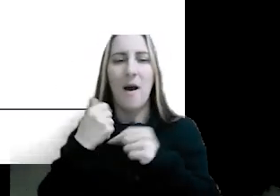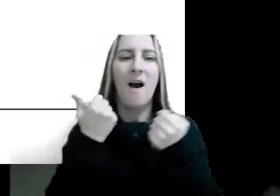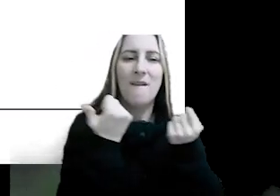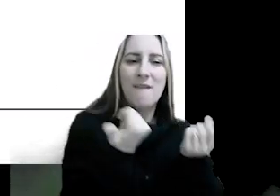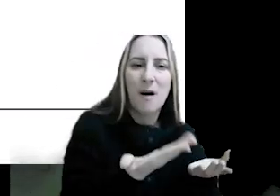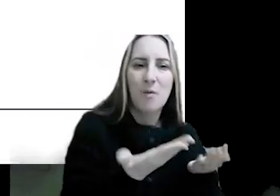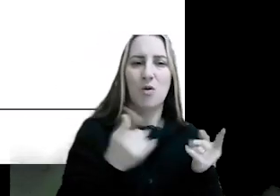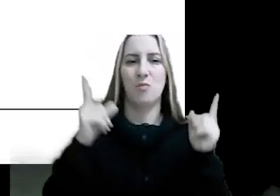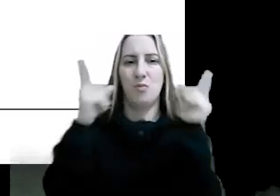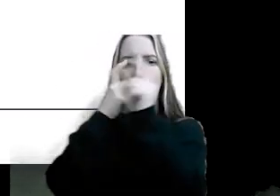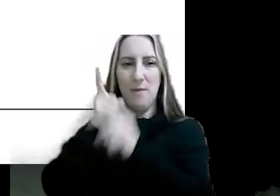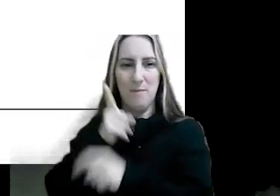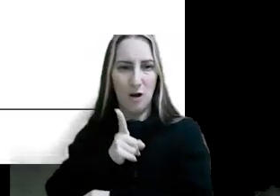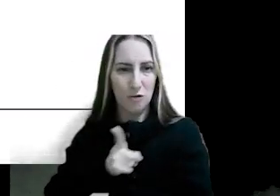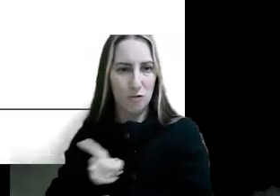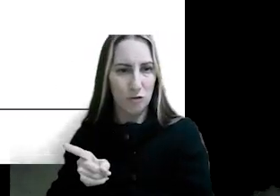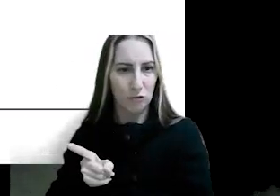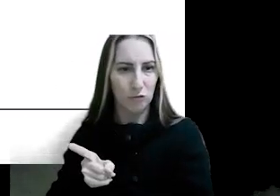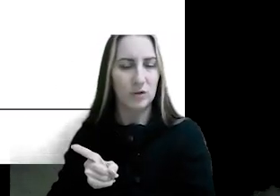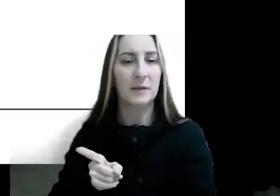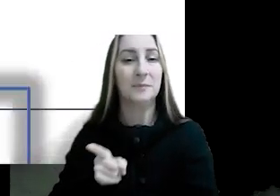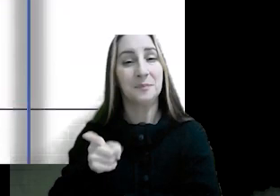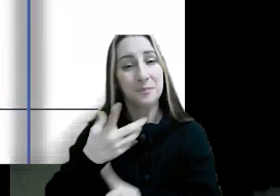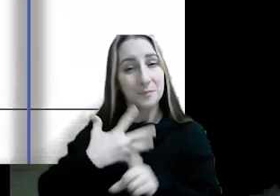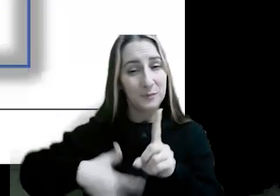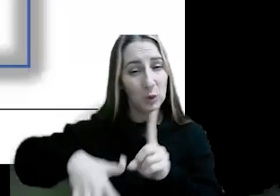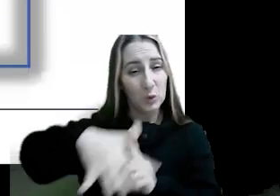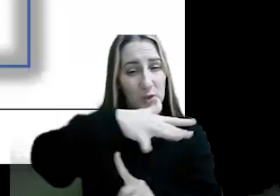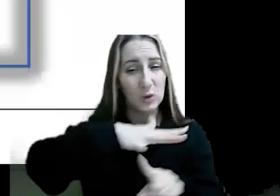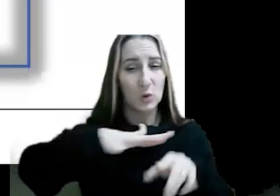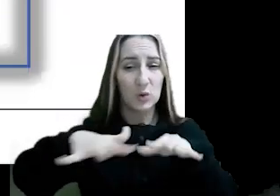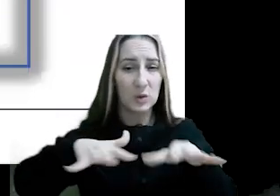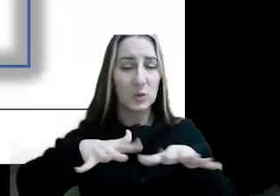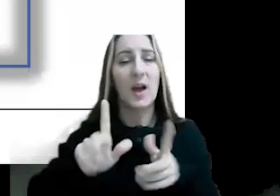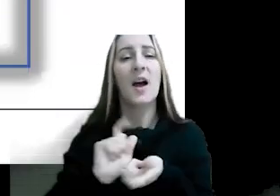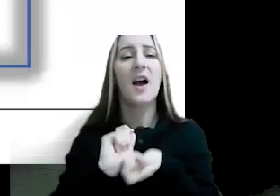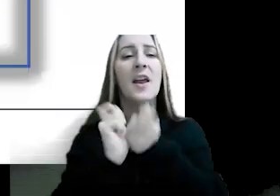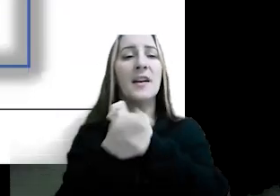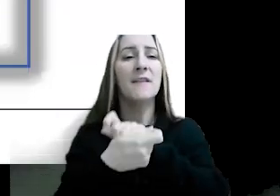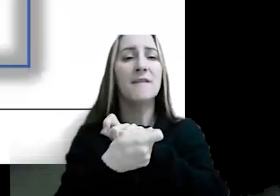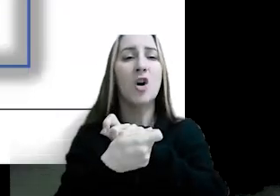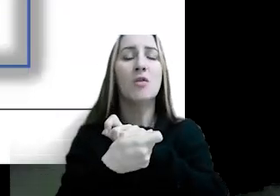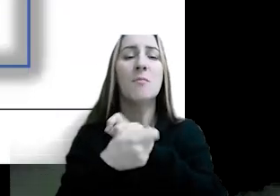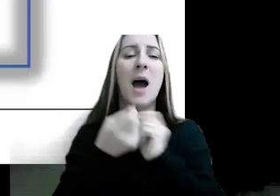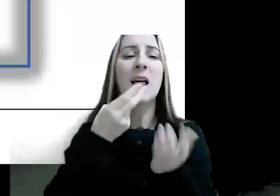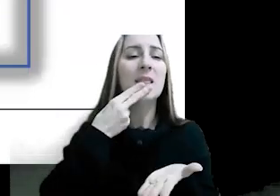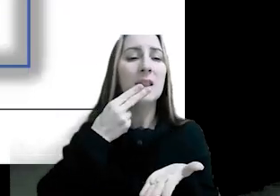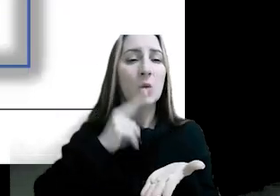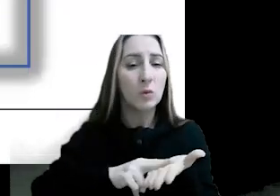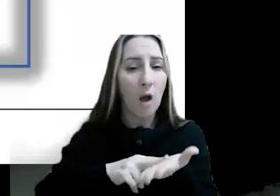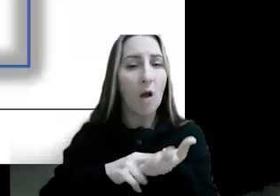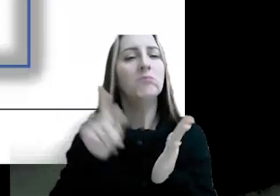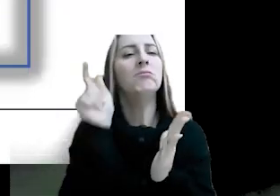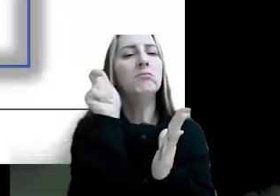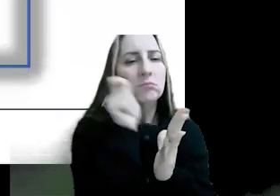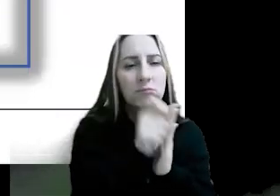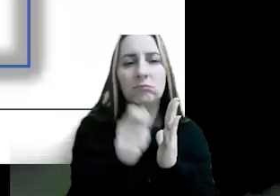y en ese contexto, bien hizo la reforma tributaria en redactar